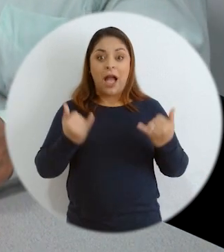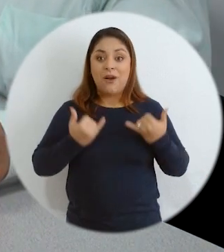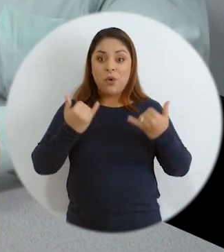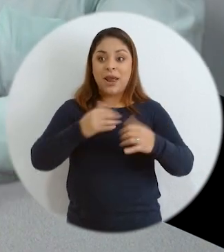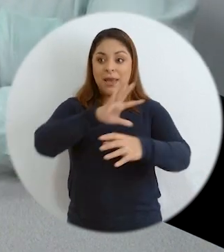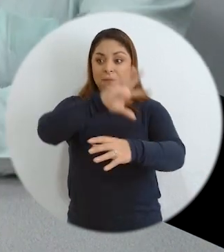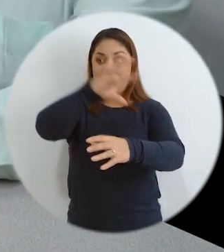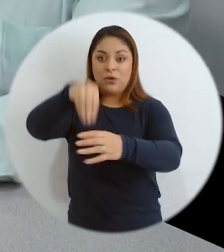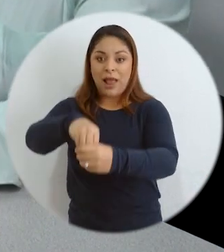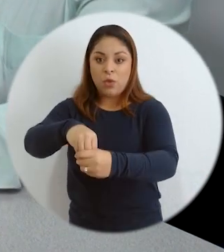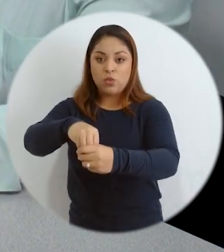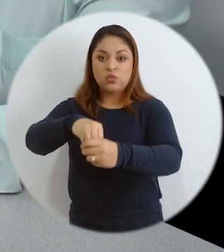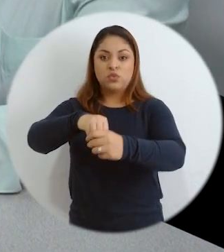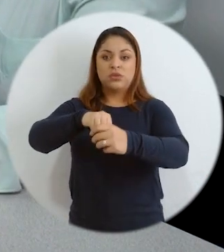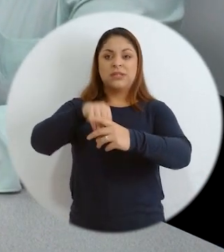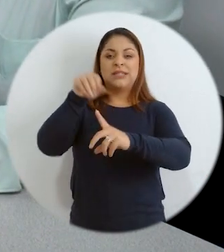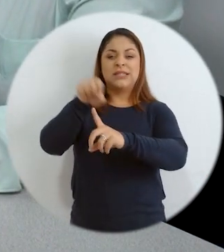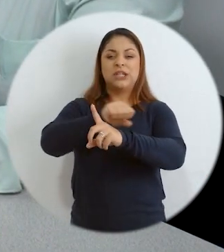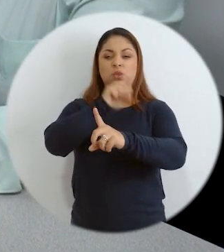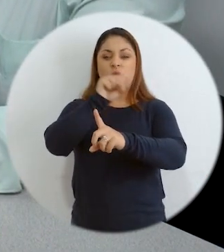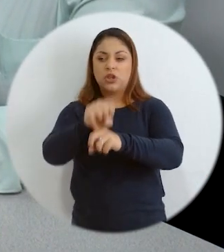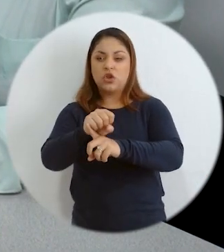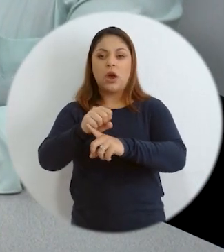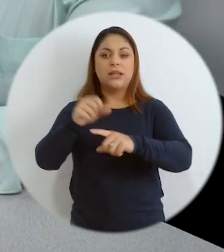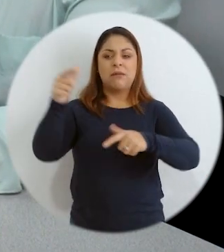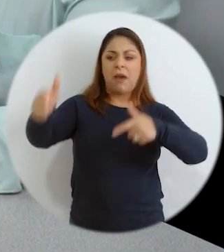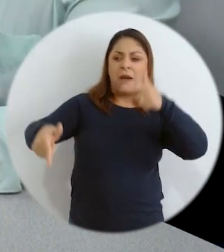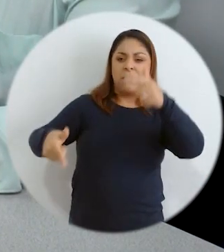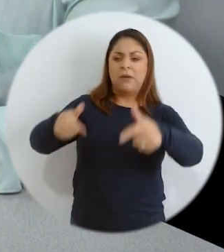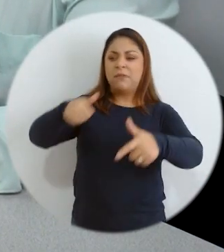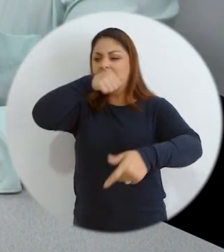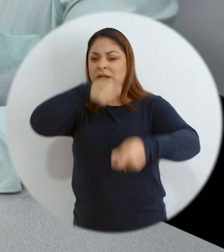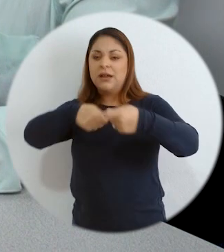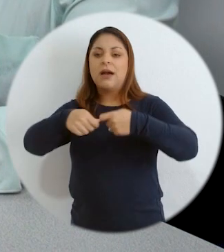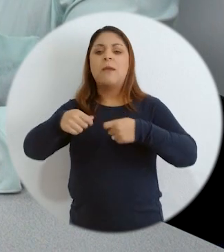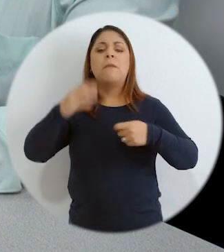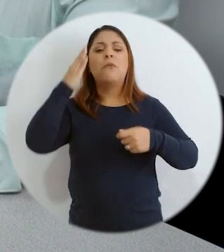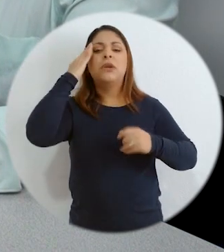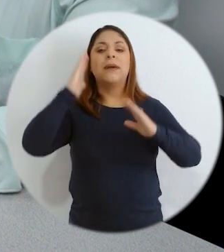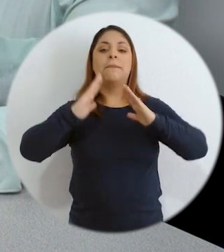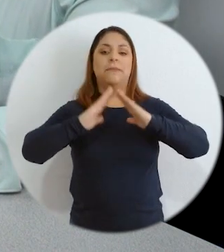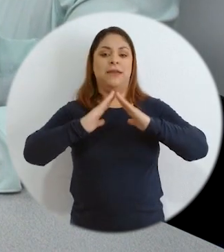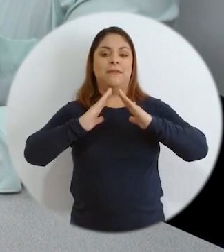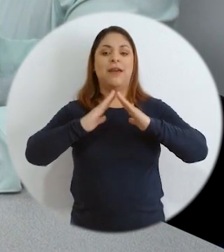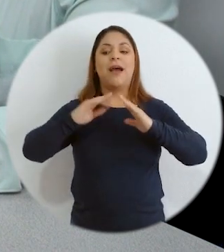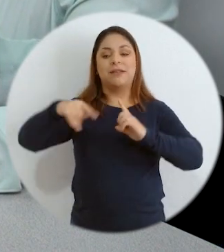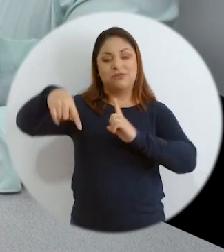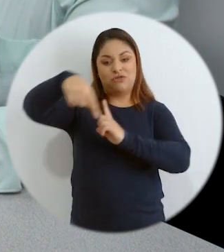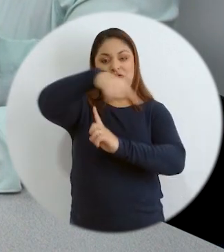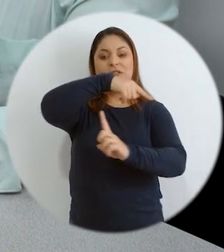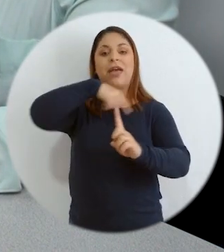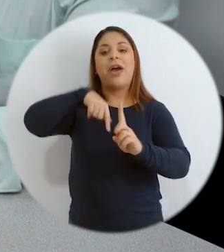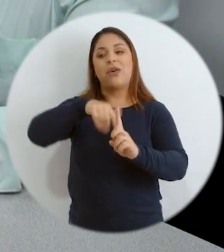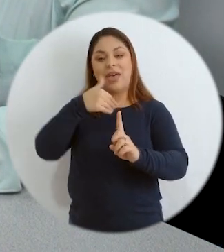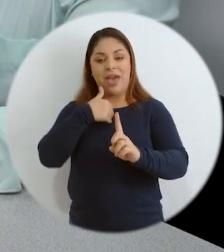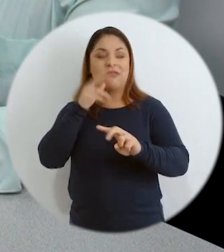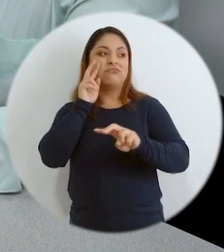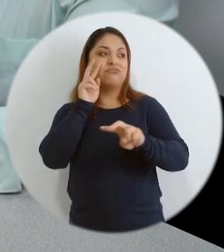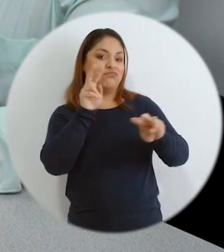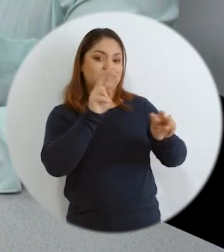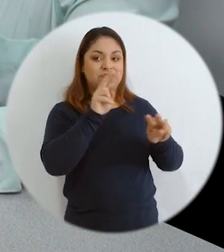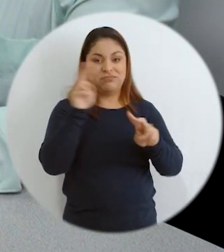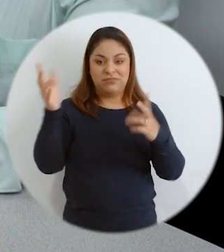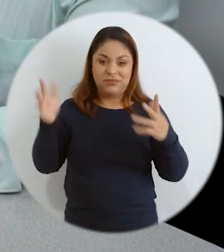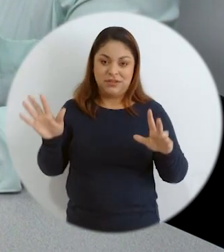chicos involucrados hoy en situaciones de violencia criminal viven en entornos donde están rodeados de estas situaciones. Una